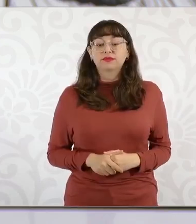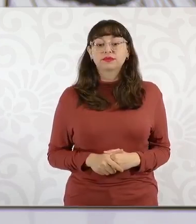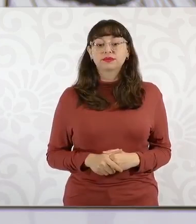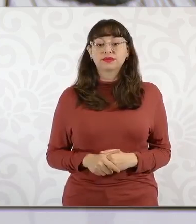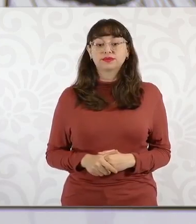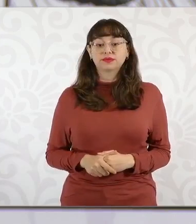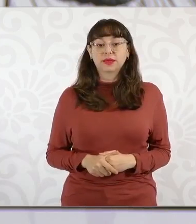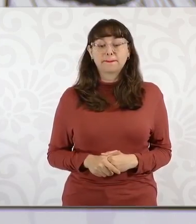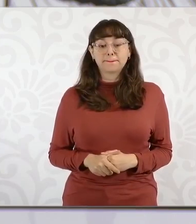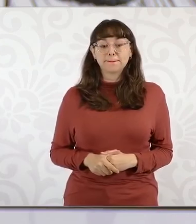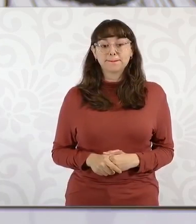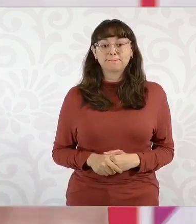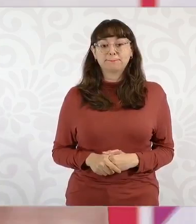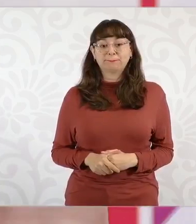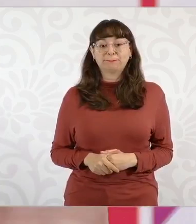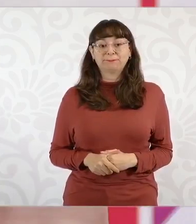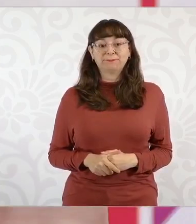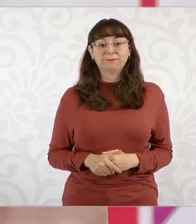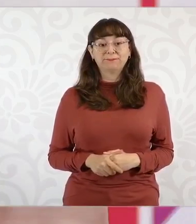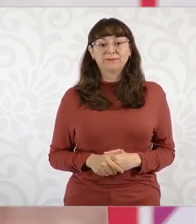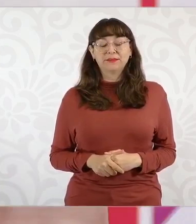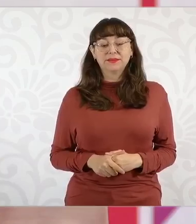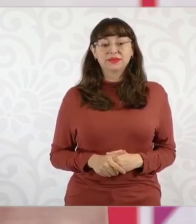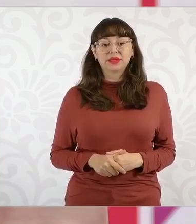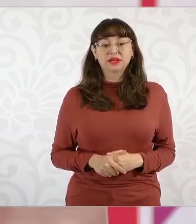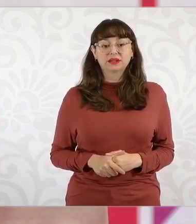ayer fue martes, el lunes